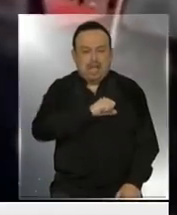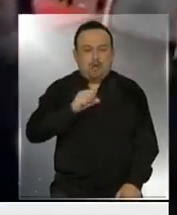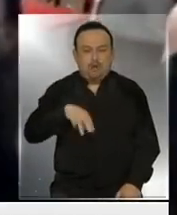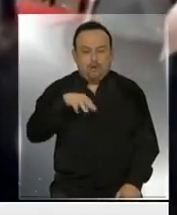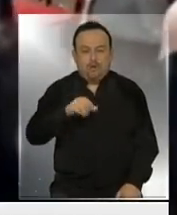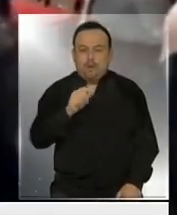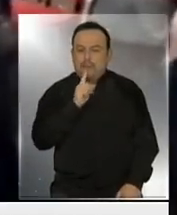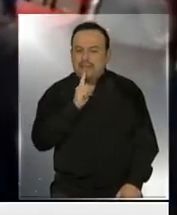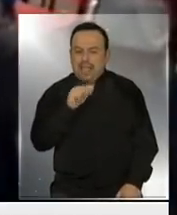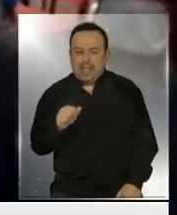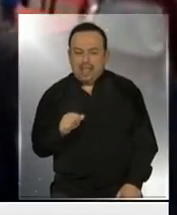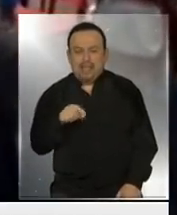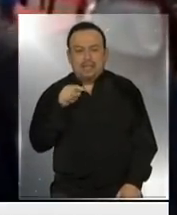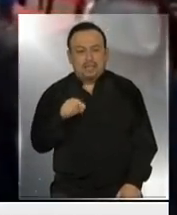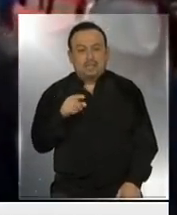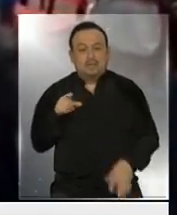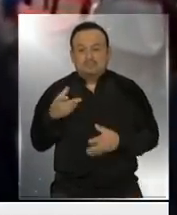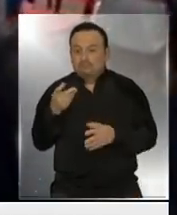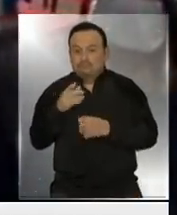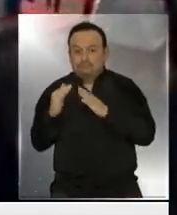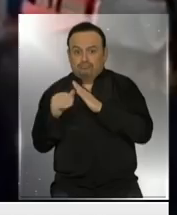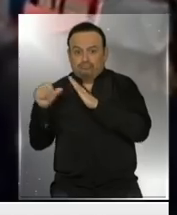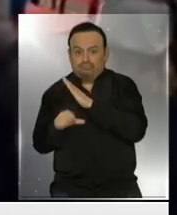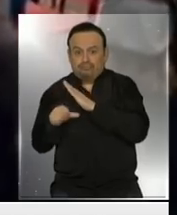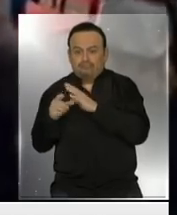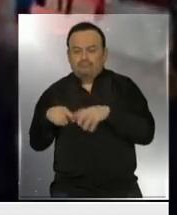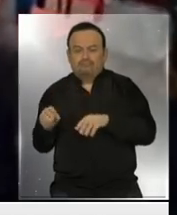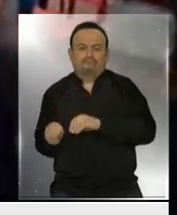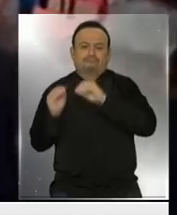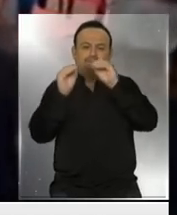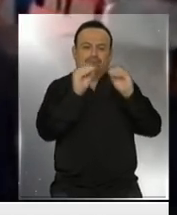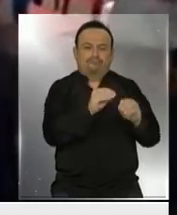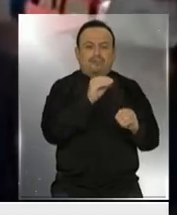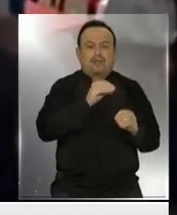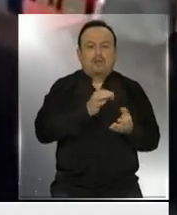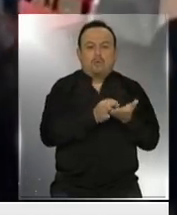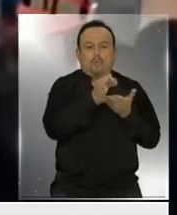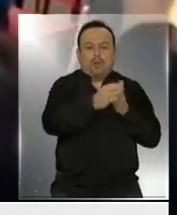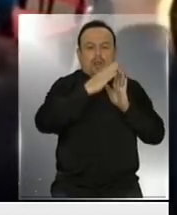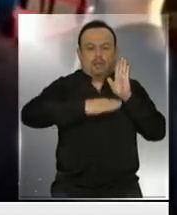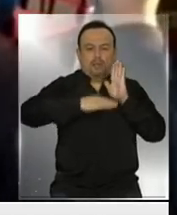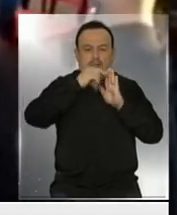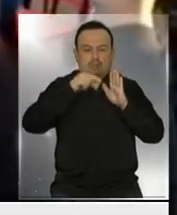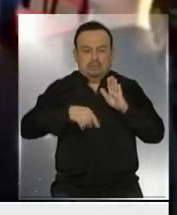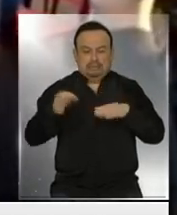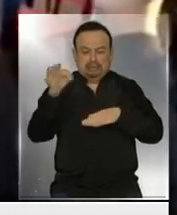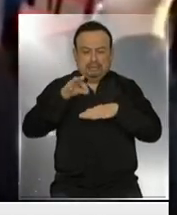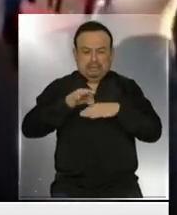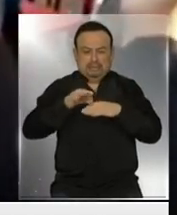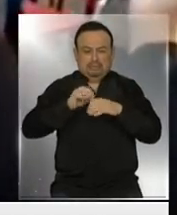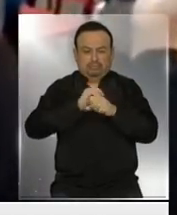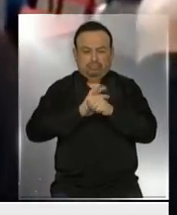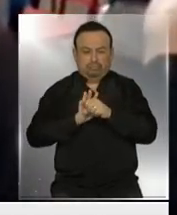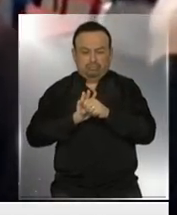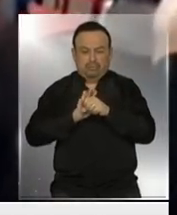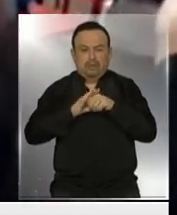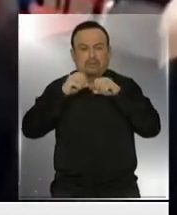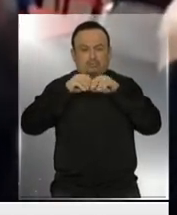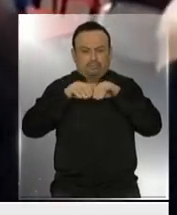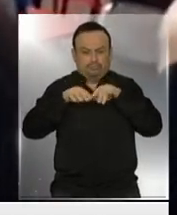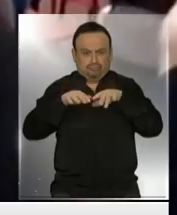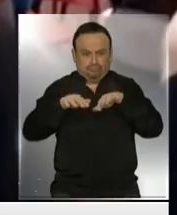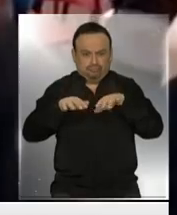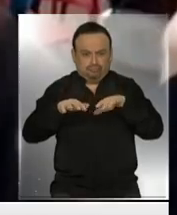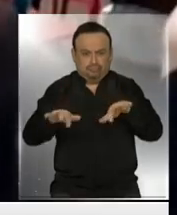también contraer a través del medio de transporte sabemos que este dicho el coronavirus este virus queda